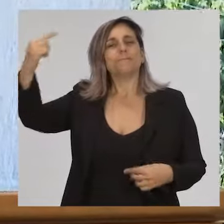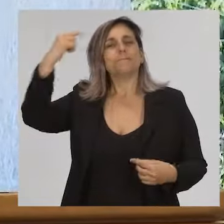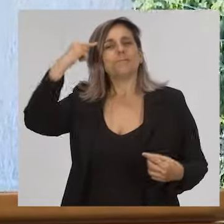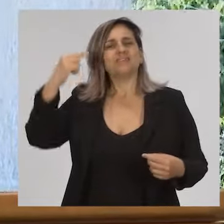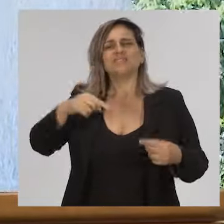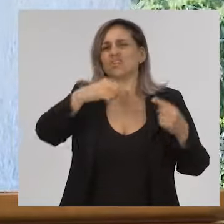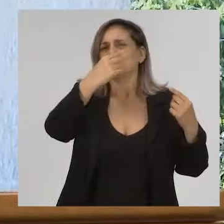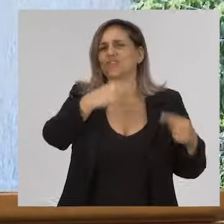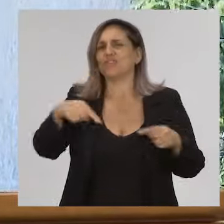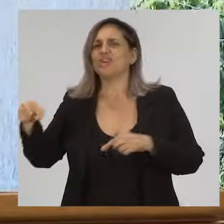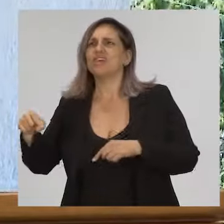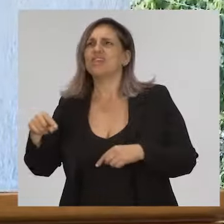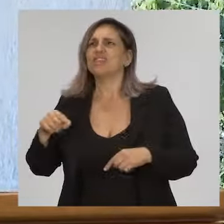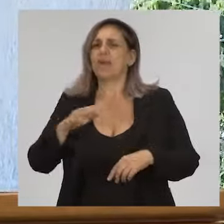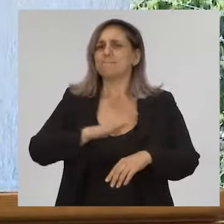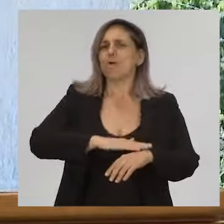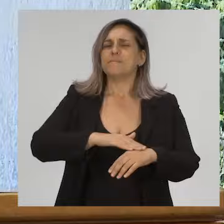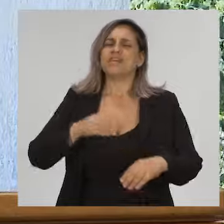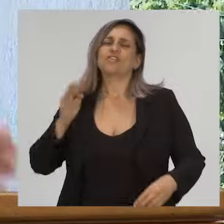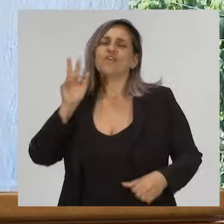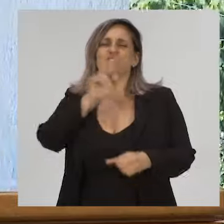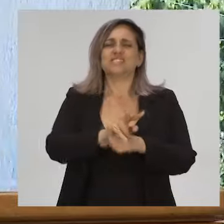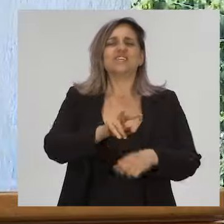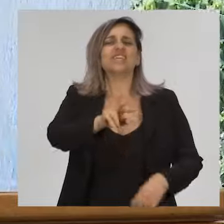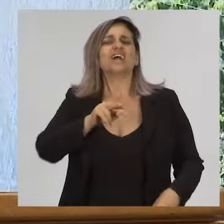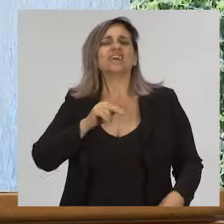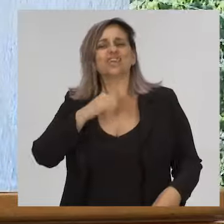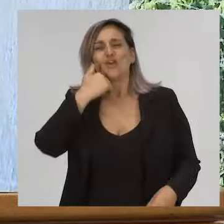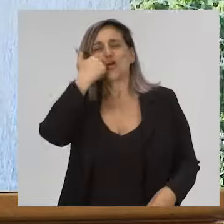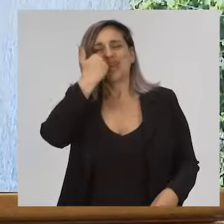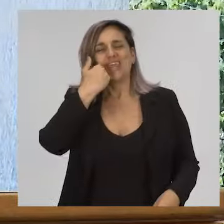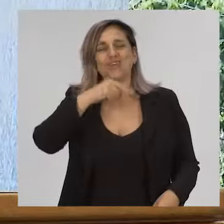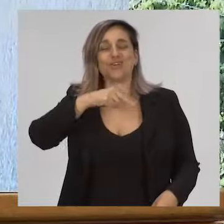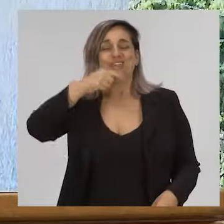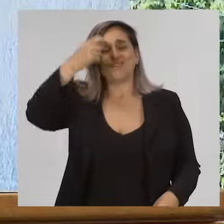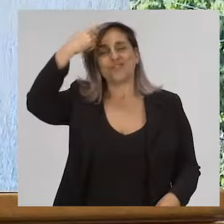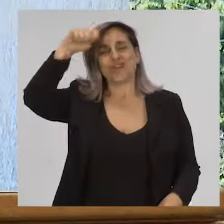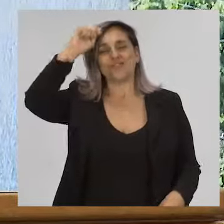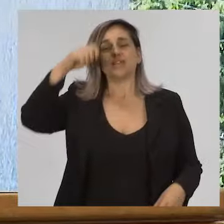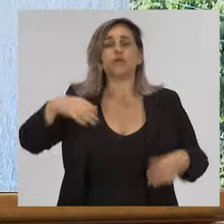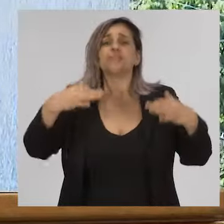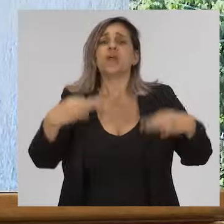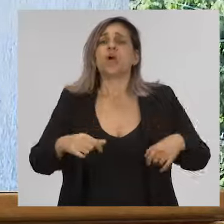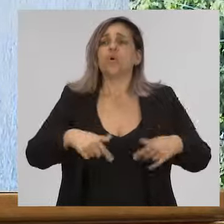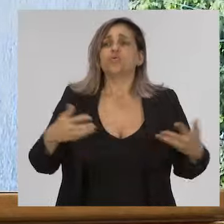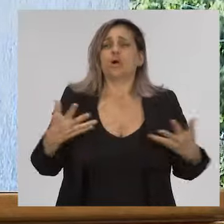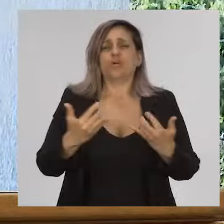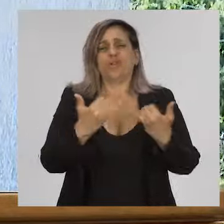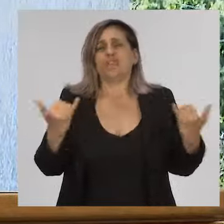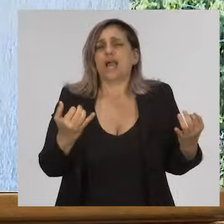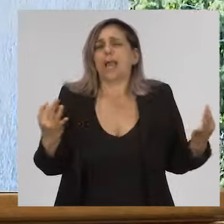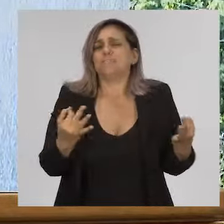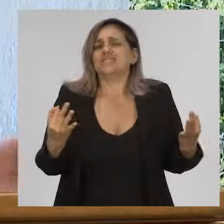venía recordando las varias veces que estuvimos en Río Negro y en Fray Bentos. Estos días son